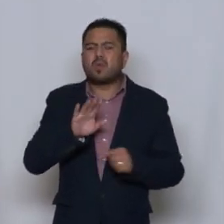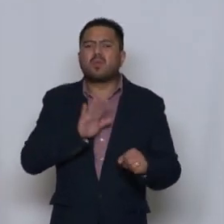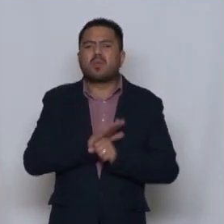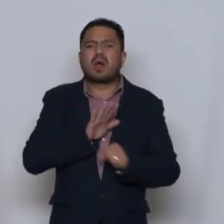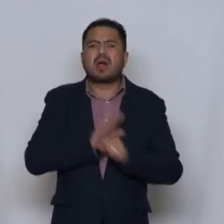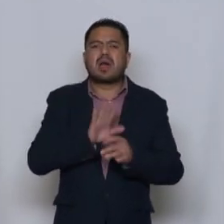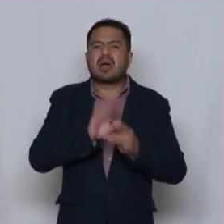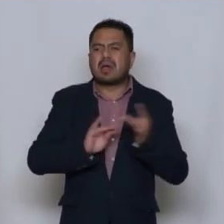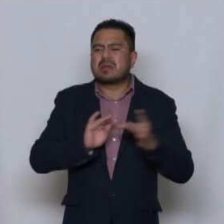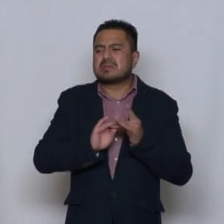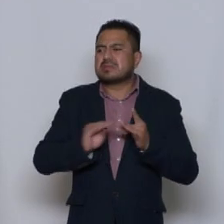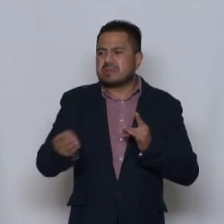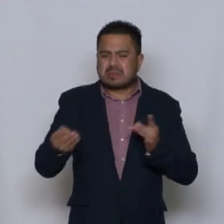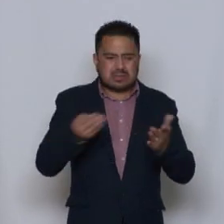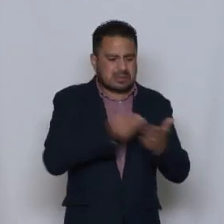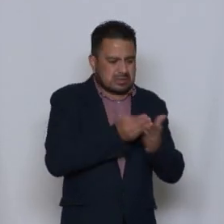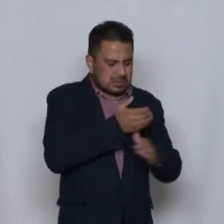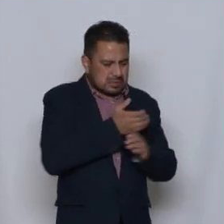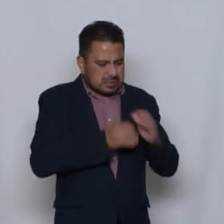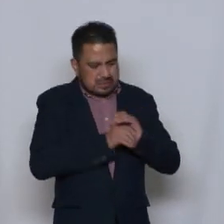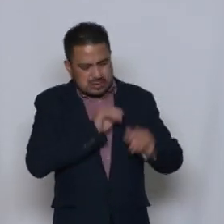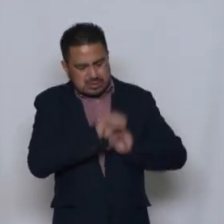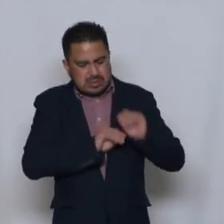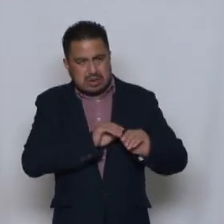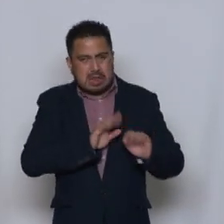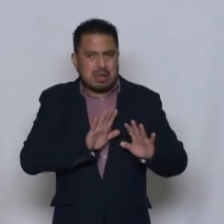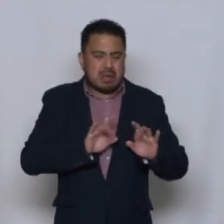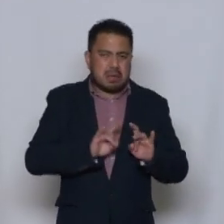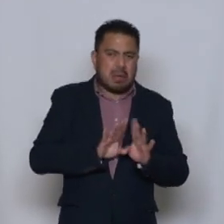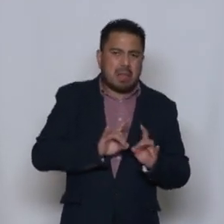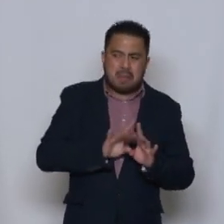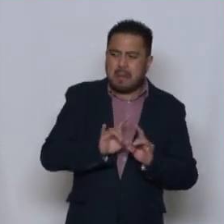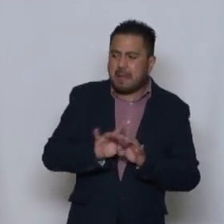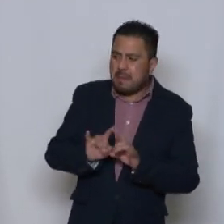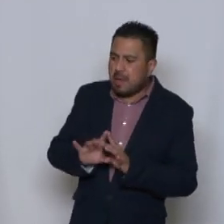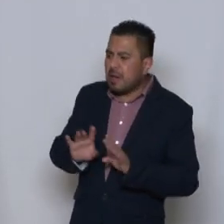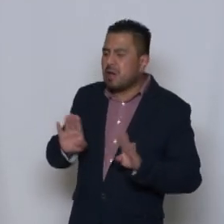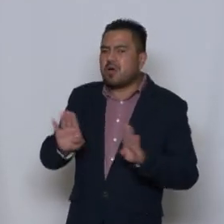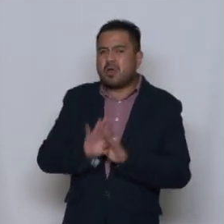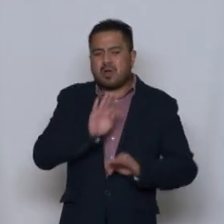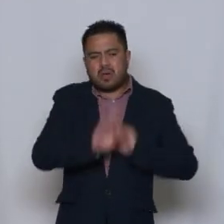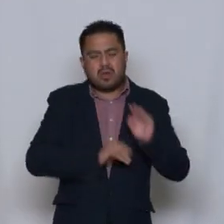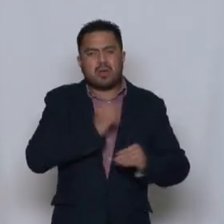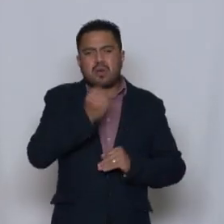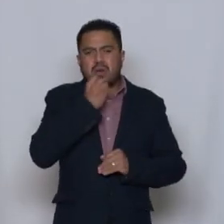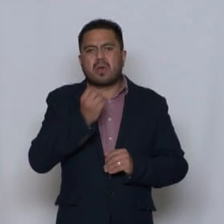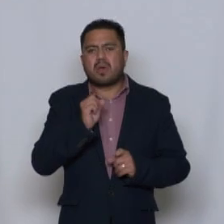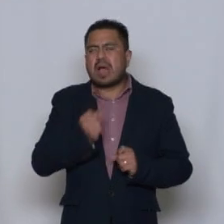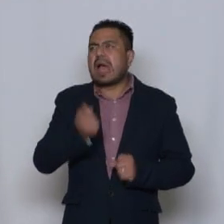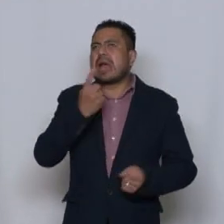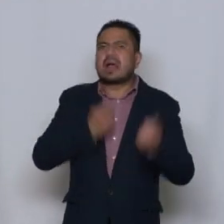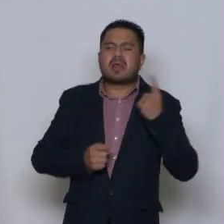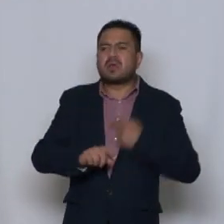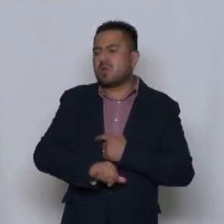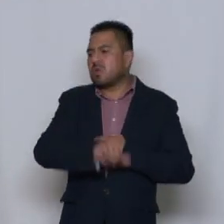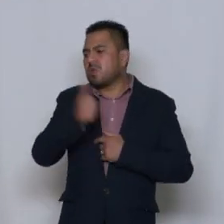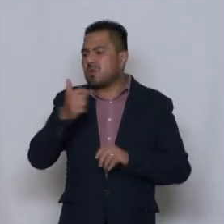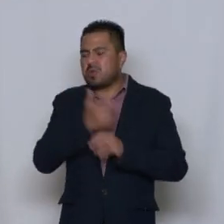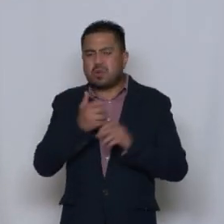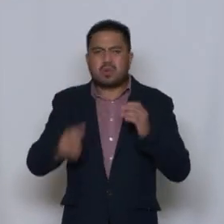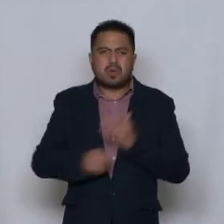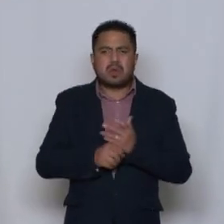qué condiciones físicas, ya sea, no sé, de ambientales o de alimentación o algún otro tipo de